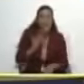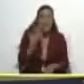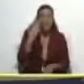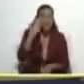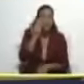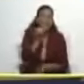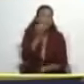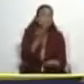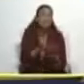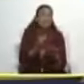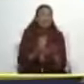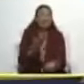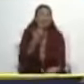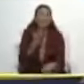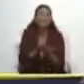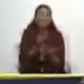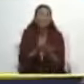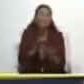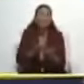hacerles una propuesta a ustedes.